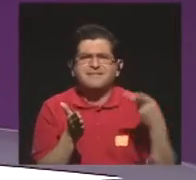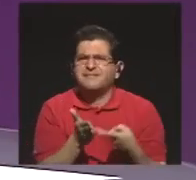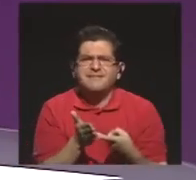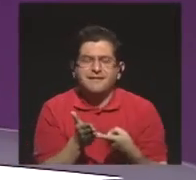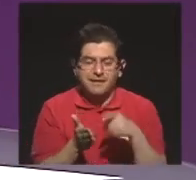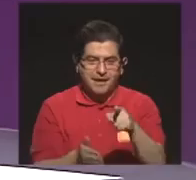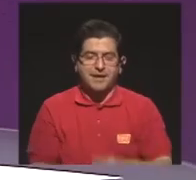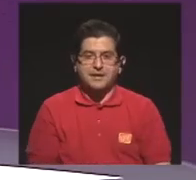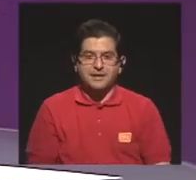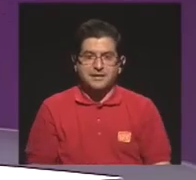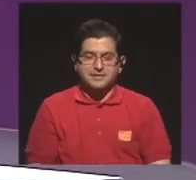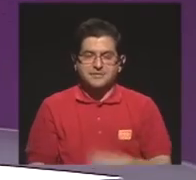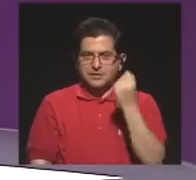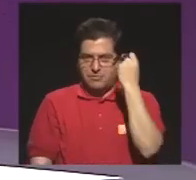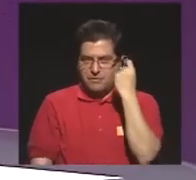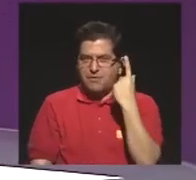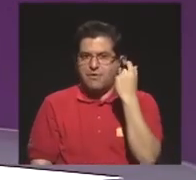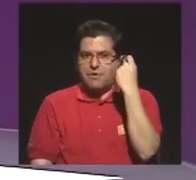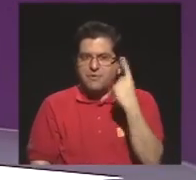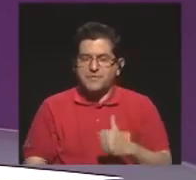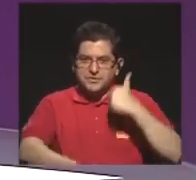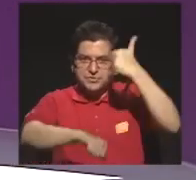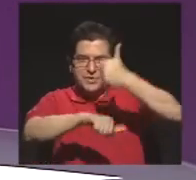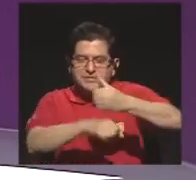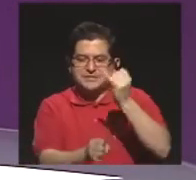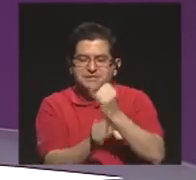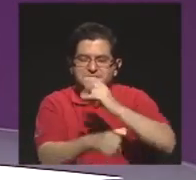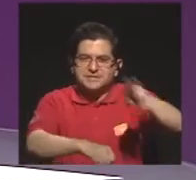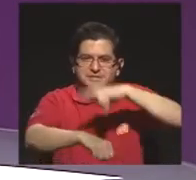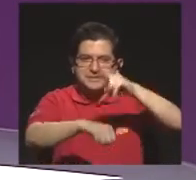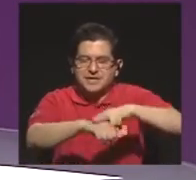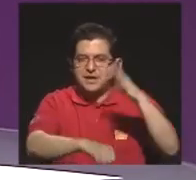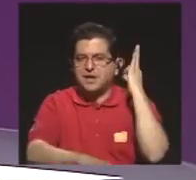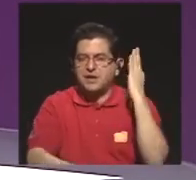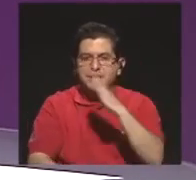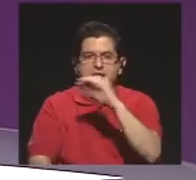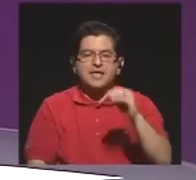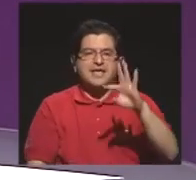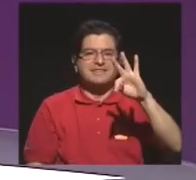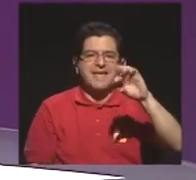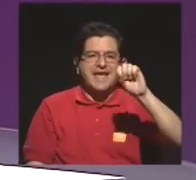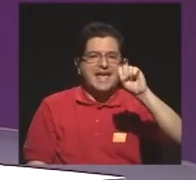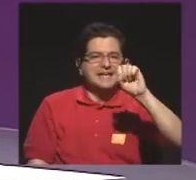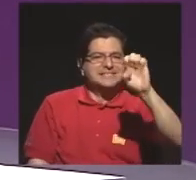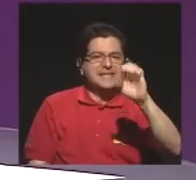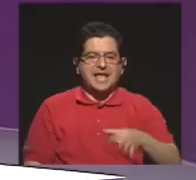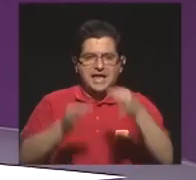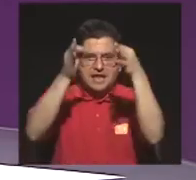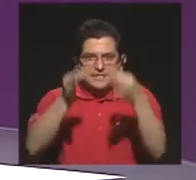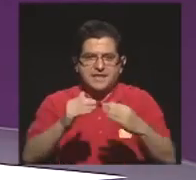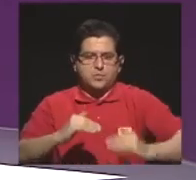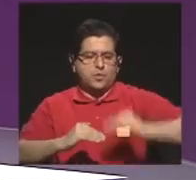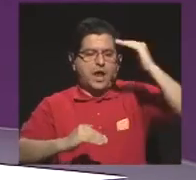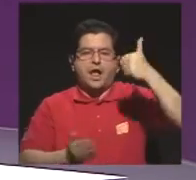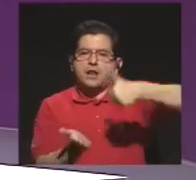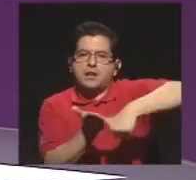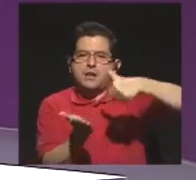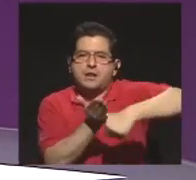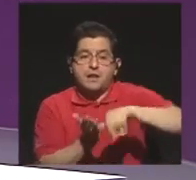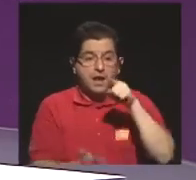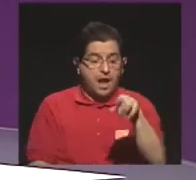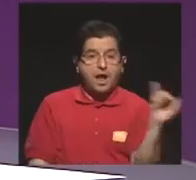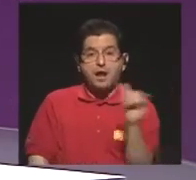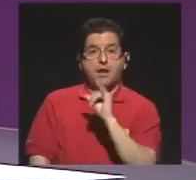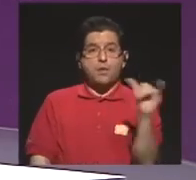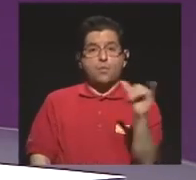una carta de entendimiento que establece el INAMU con el Tribunal Supremo de Elecciones. ¿Por qué? Porque en el INAMU